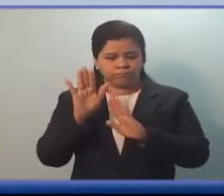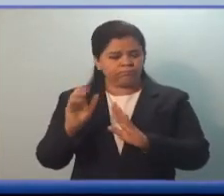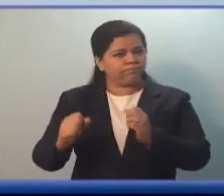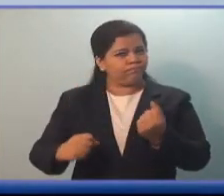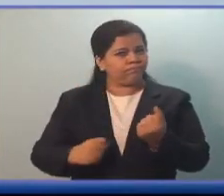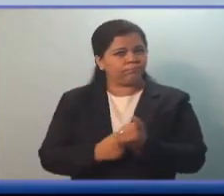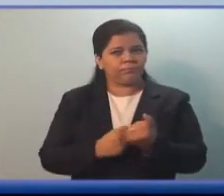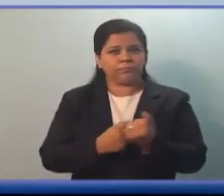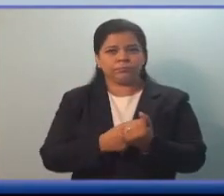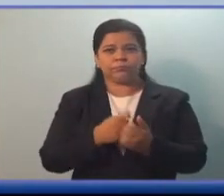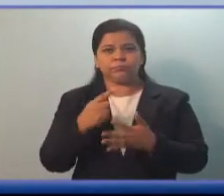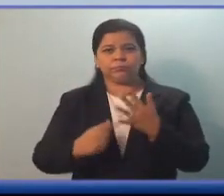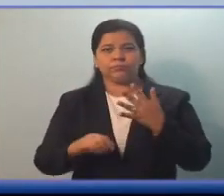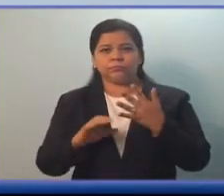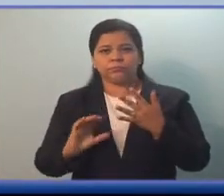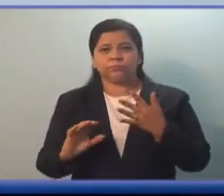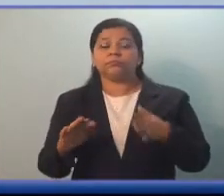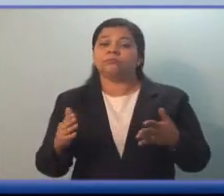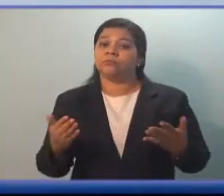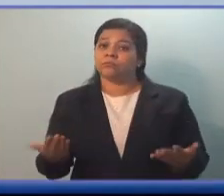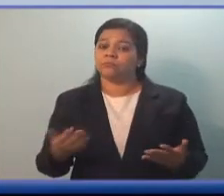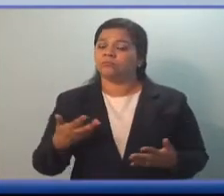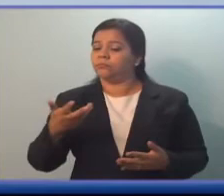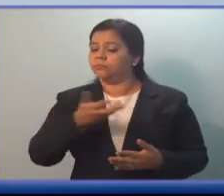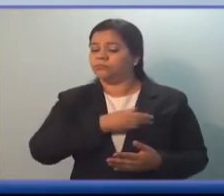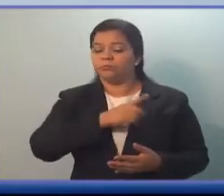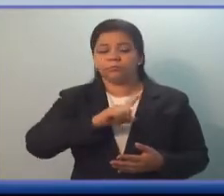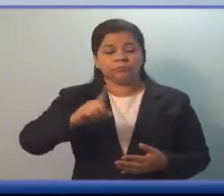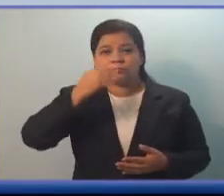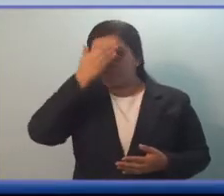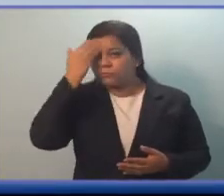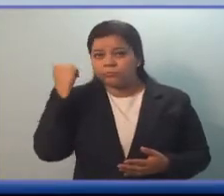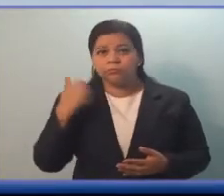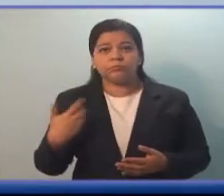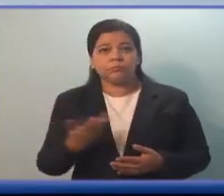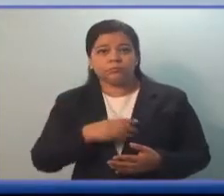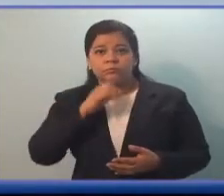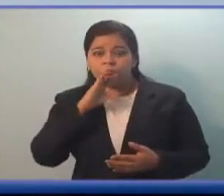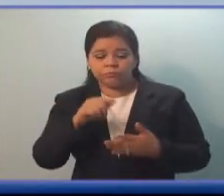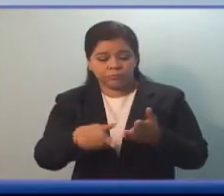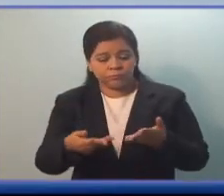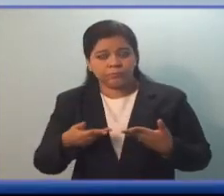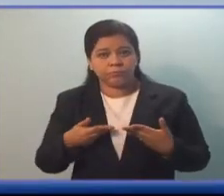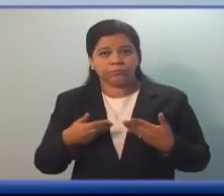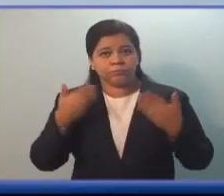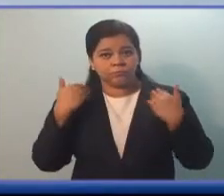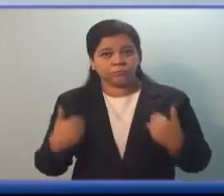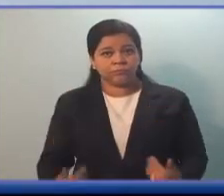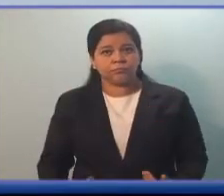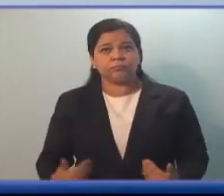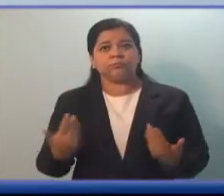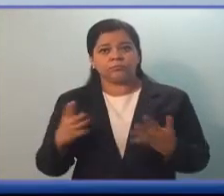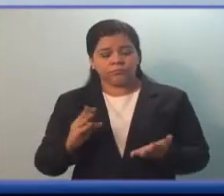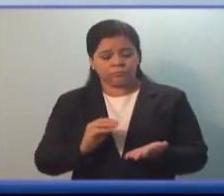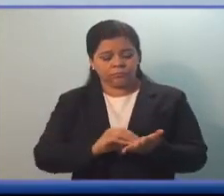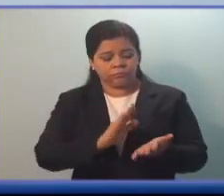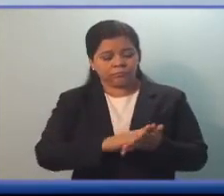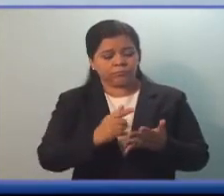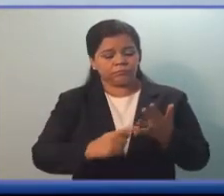estrictamente constitucional, porque no hay que perder de vista que cuando hablamos de derechos fundamentales o derechos humanos son los que están en la